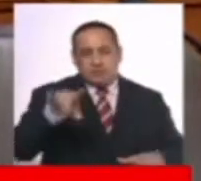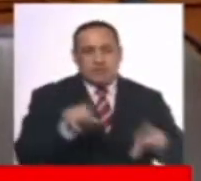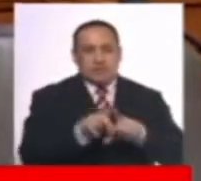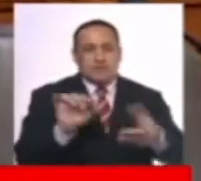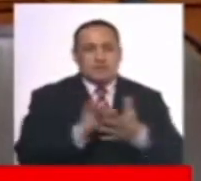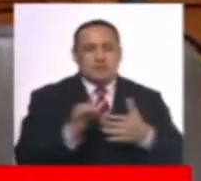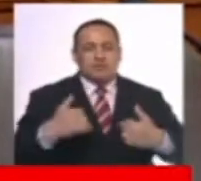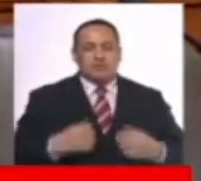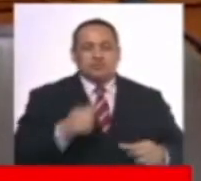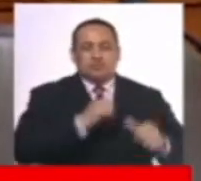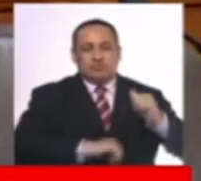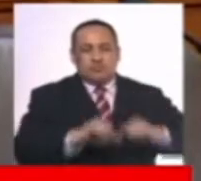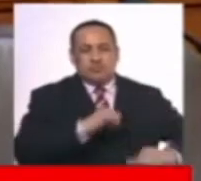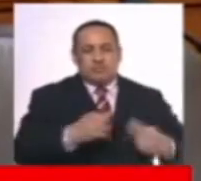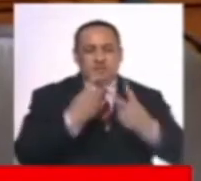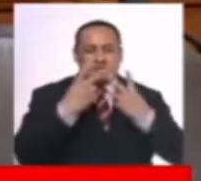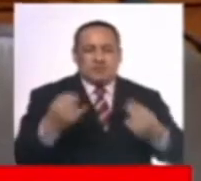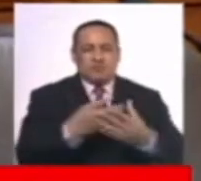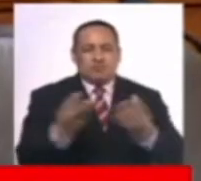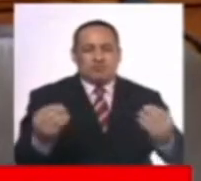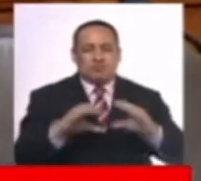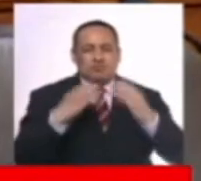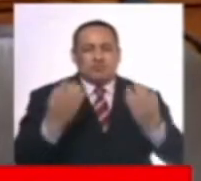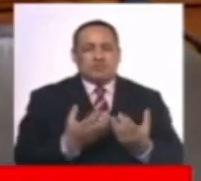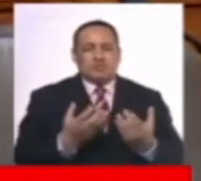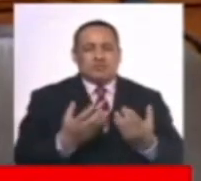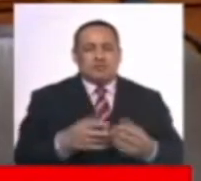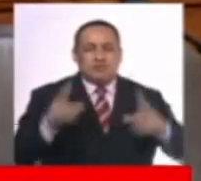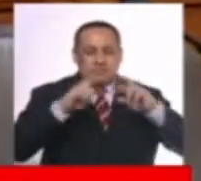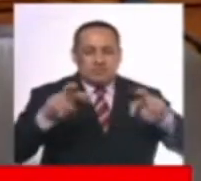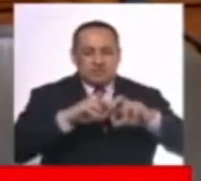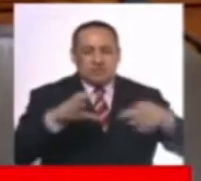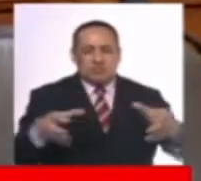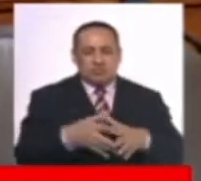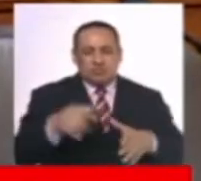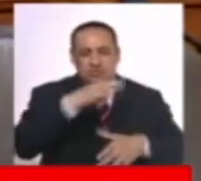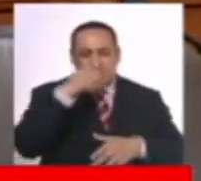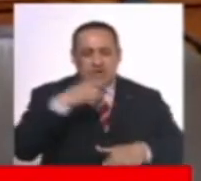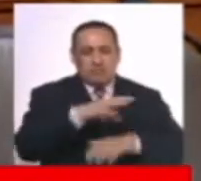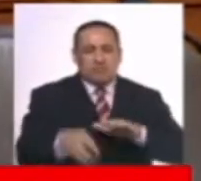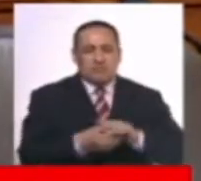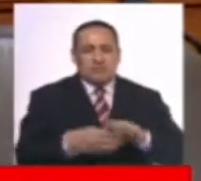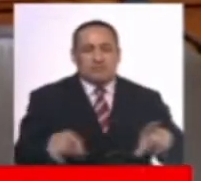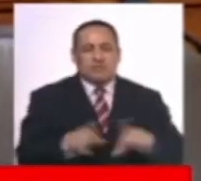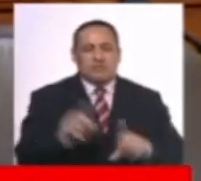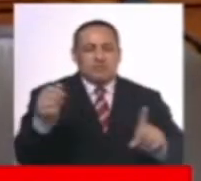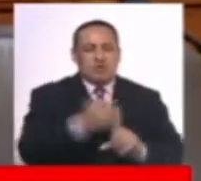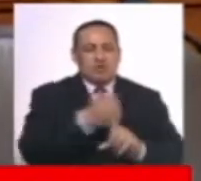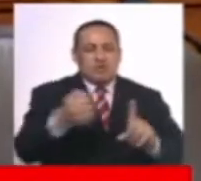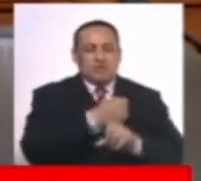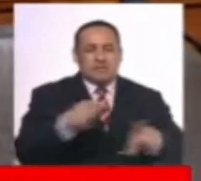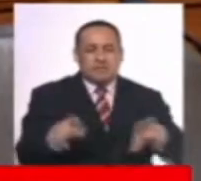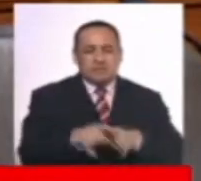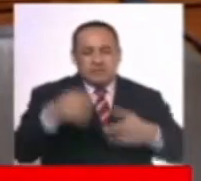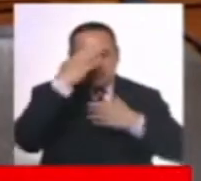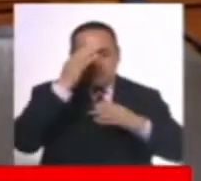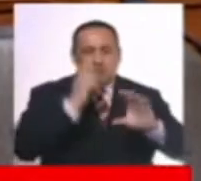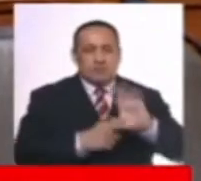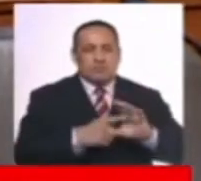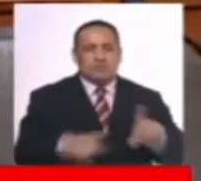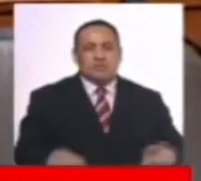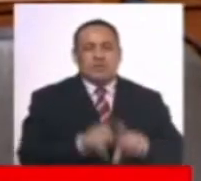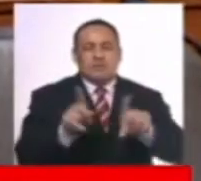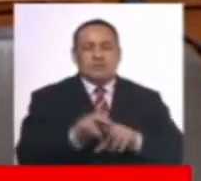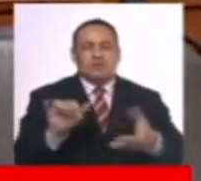tengamos que soportar a congresistas investigados por narcotráfico, violencia y terrorismo,